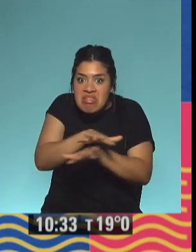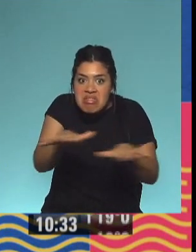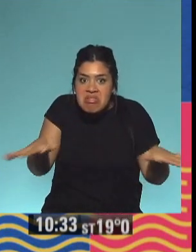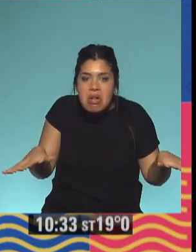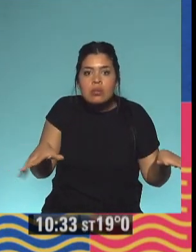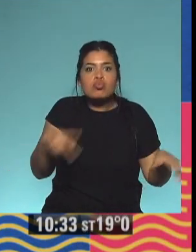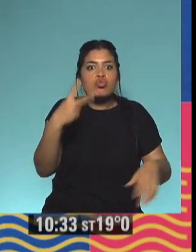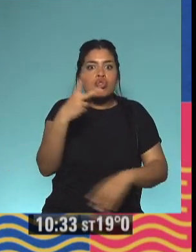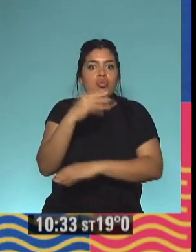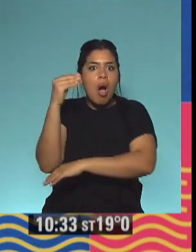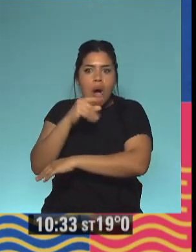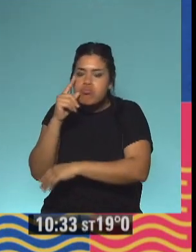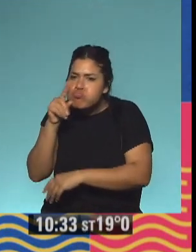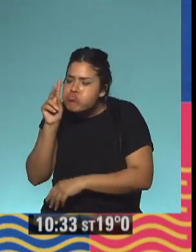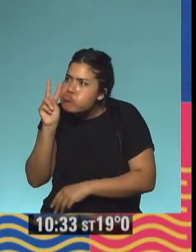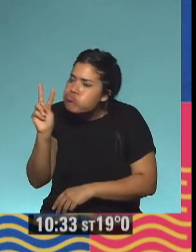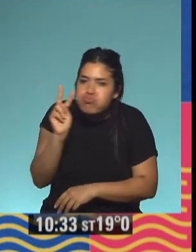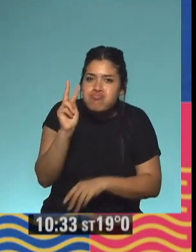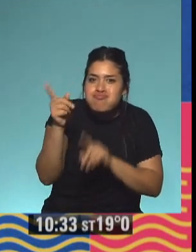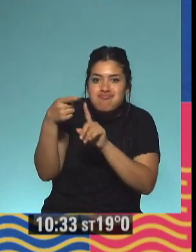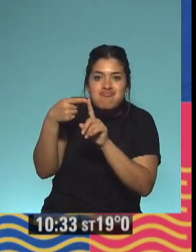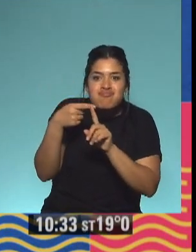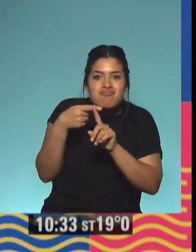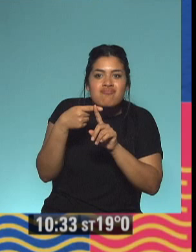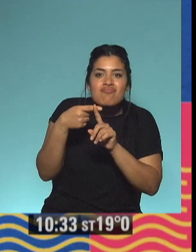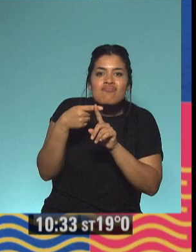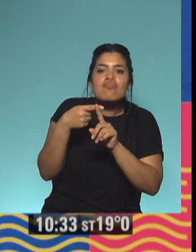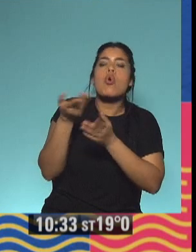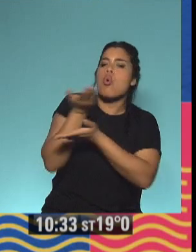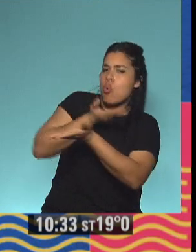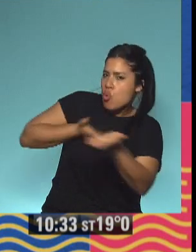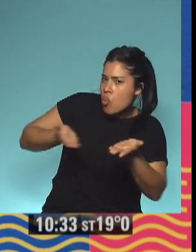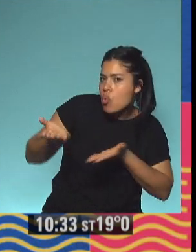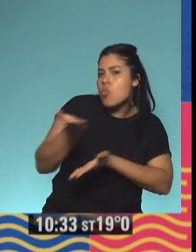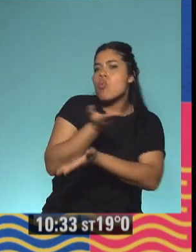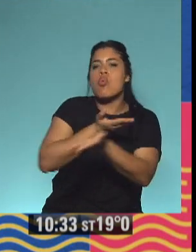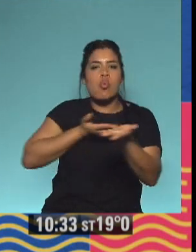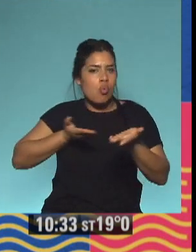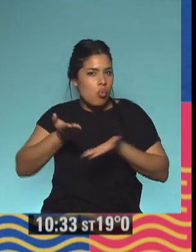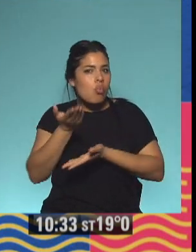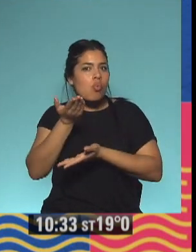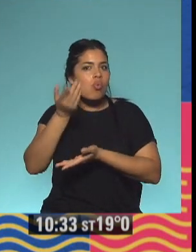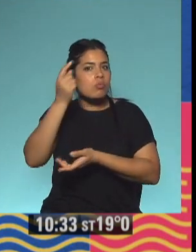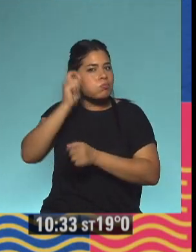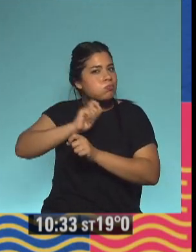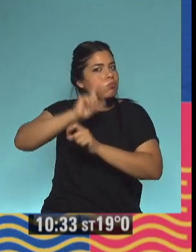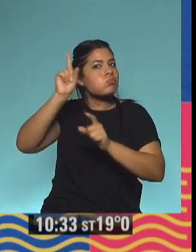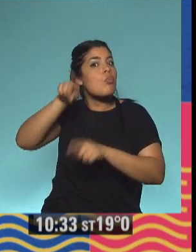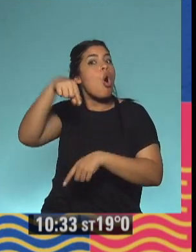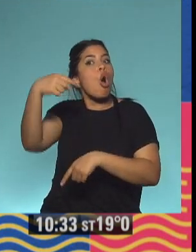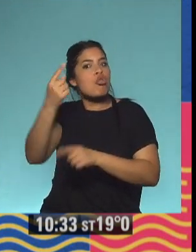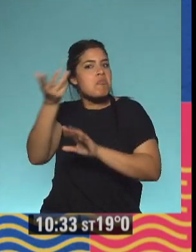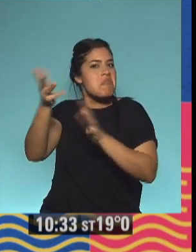volar. Y le hizo un invento a su tamaño. Colaborando, adaptaron el invento para poder volar.